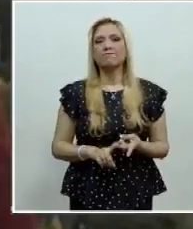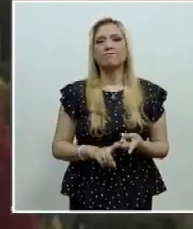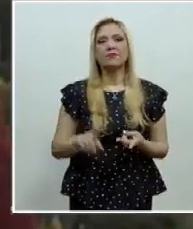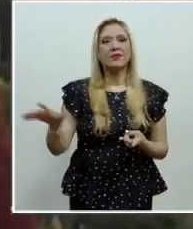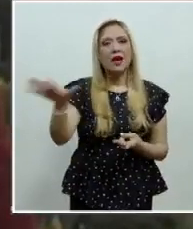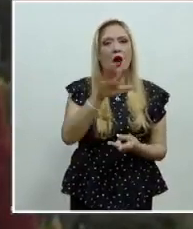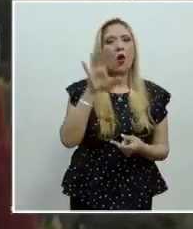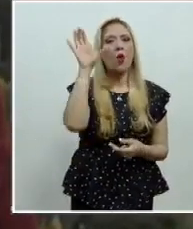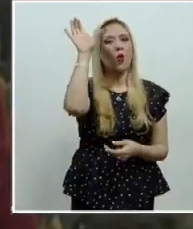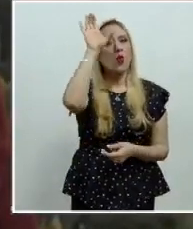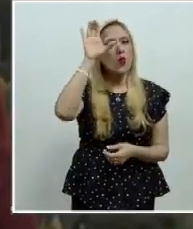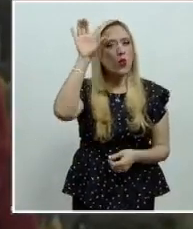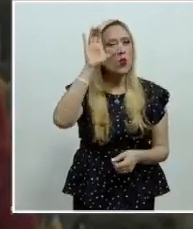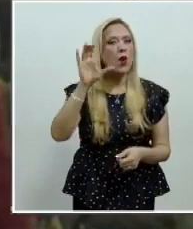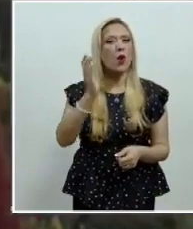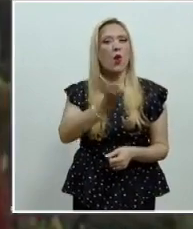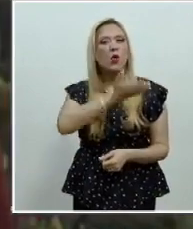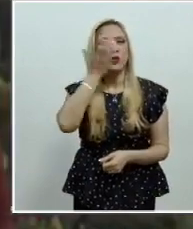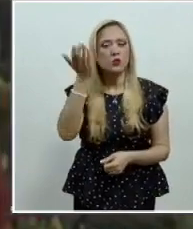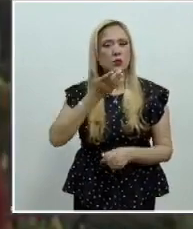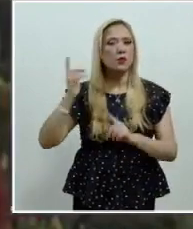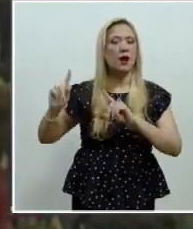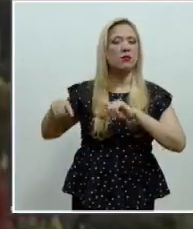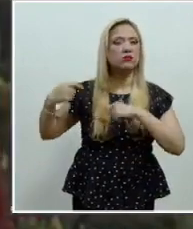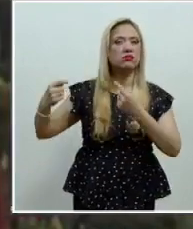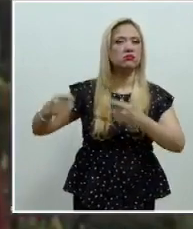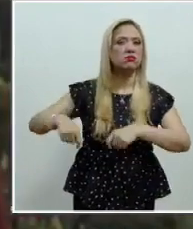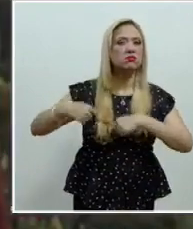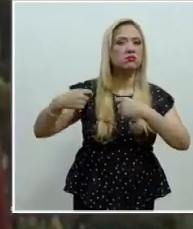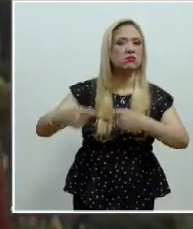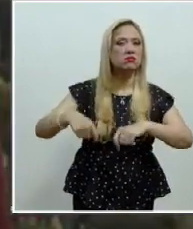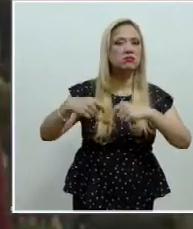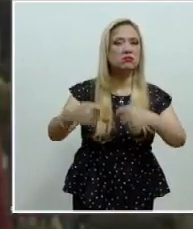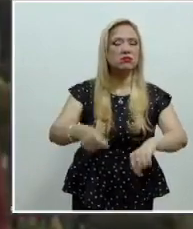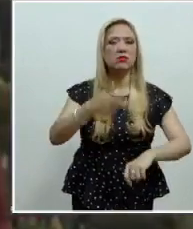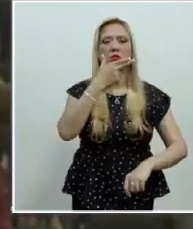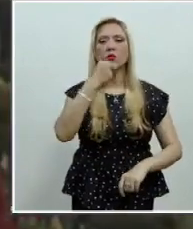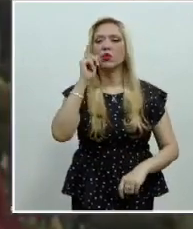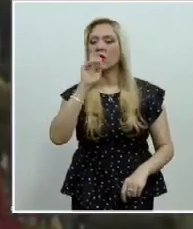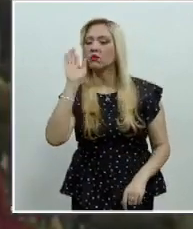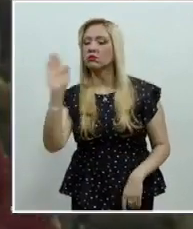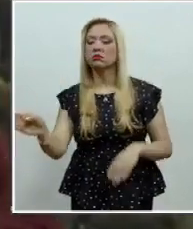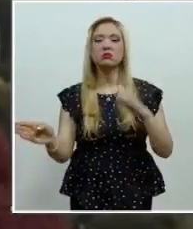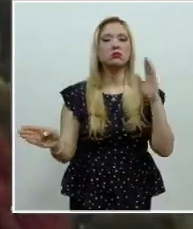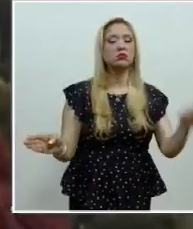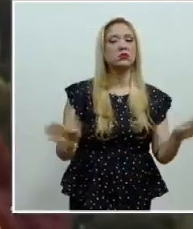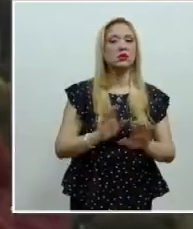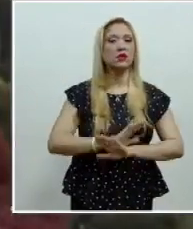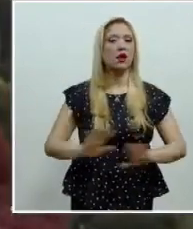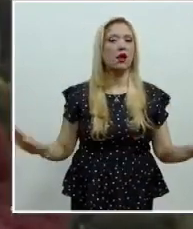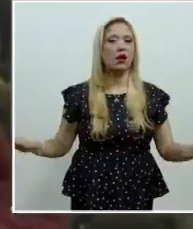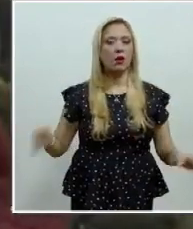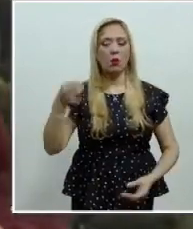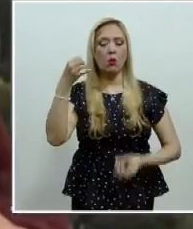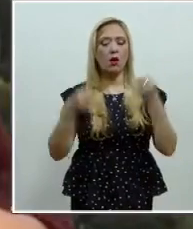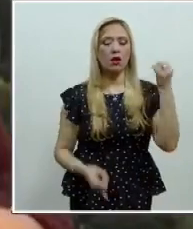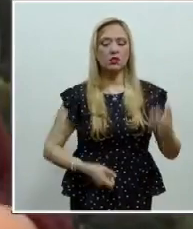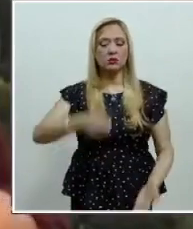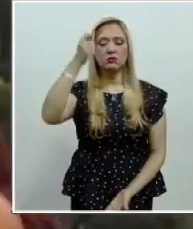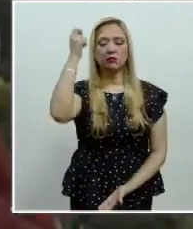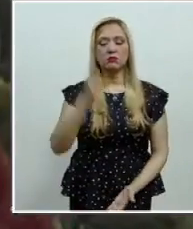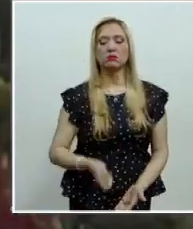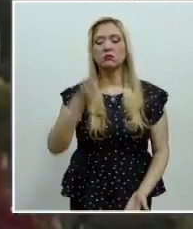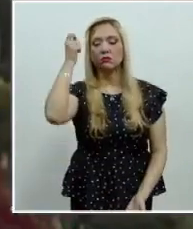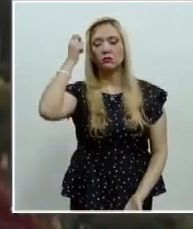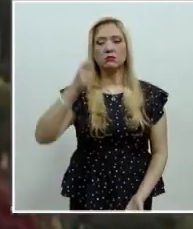que socioculturalmente trae aparejados o se han impuesto a los géneros, ¿no? Es decir, se concibe cuál es el papel que deben desempeñar los